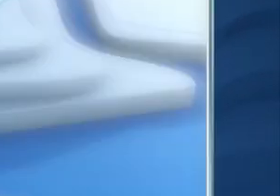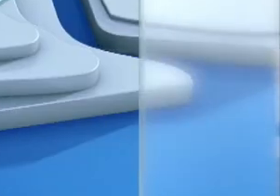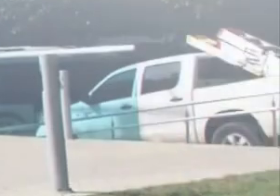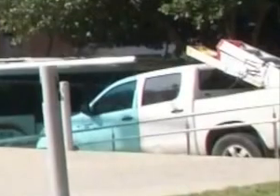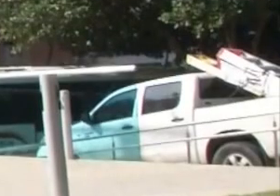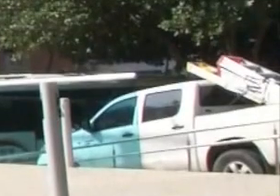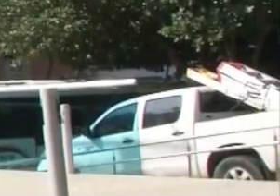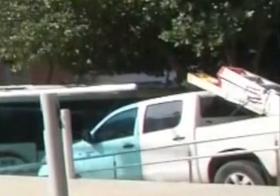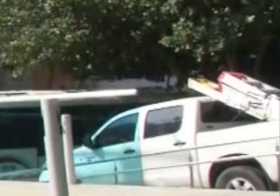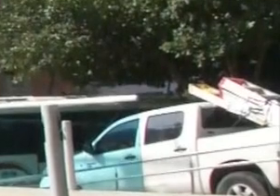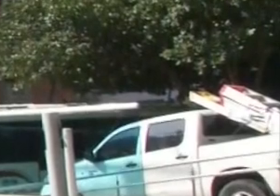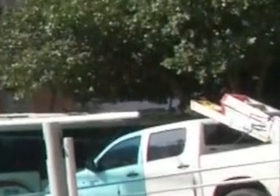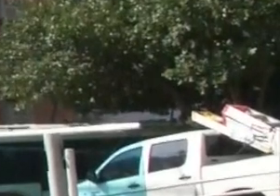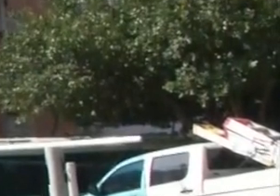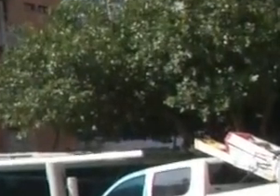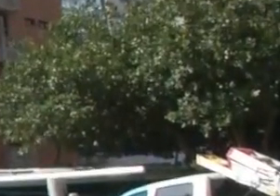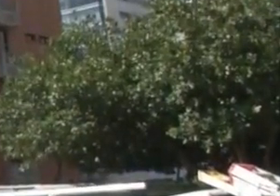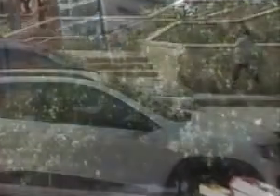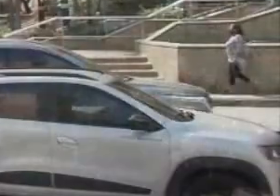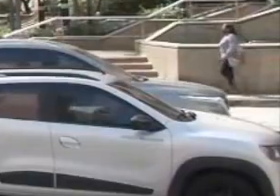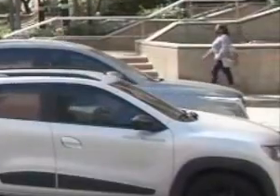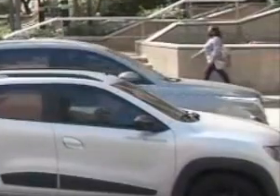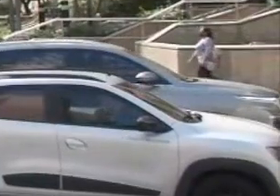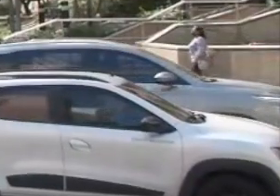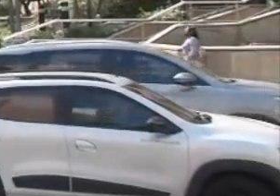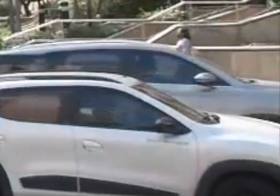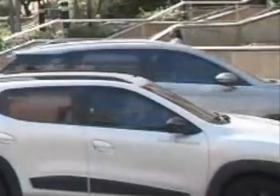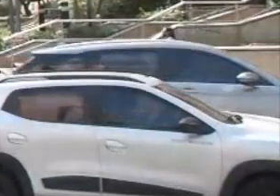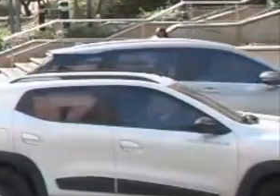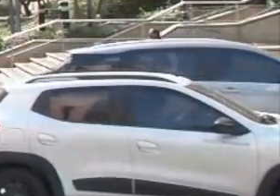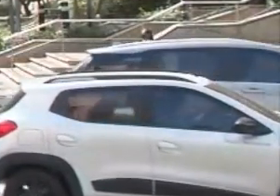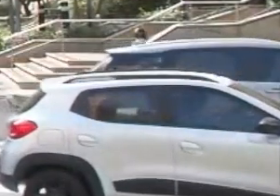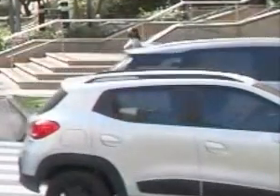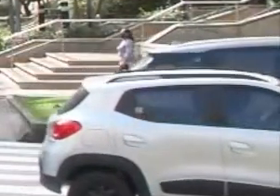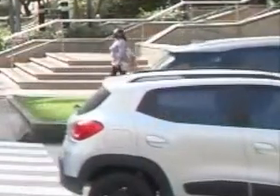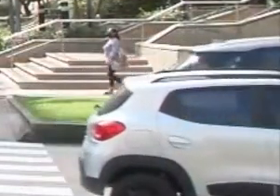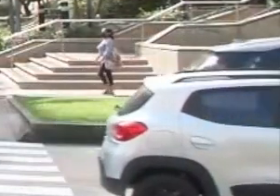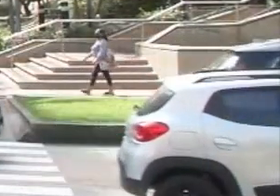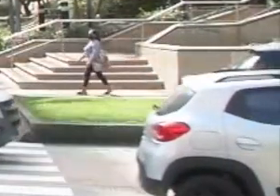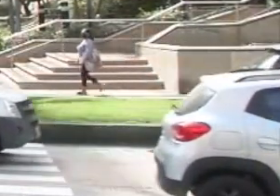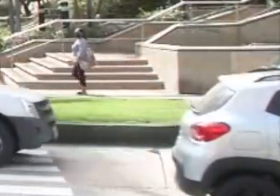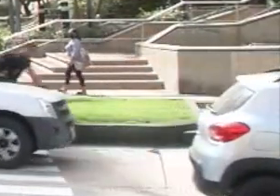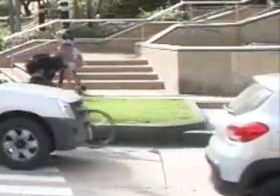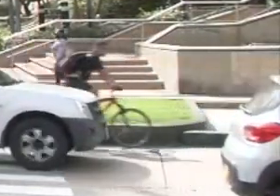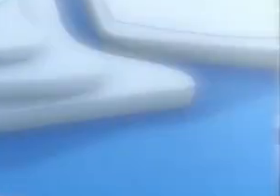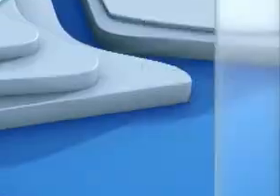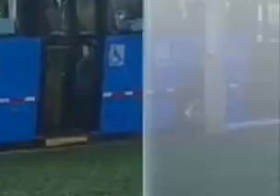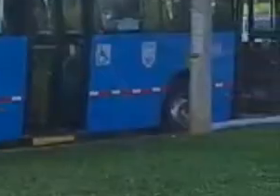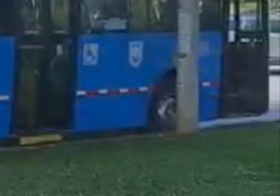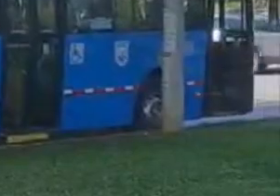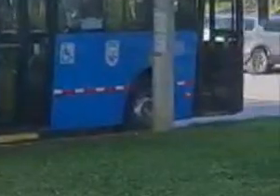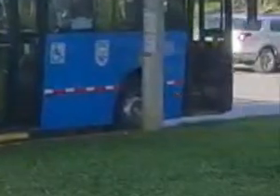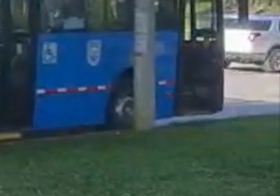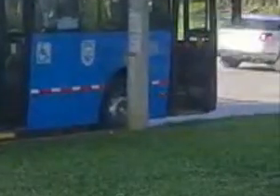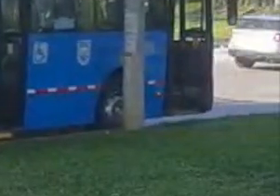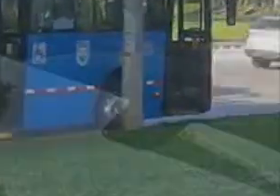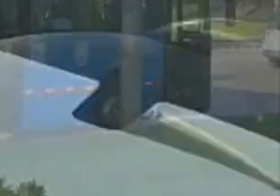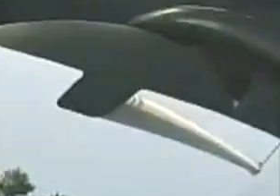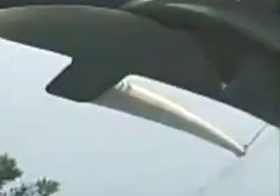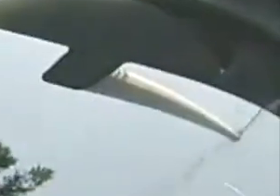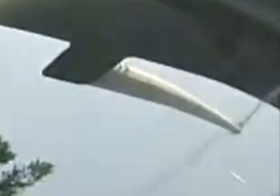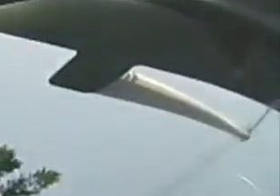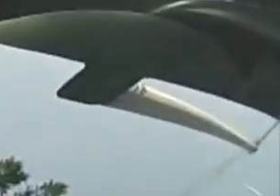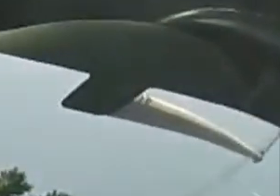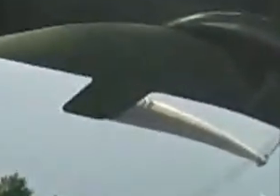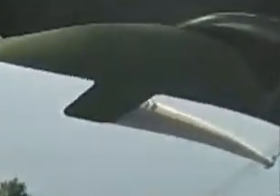personas. 30% del robo de energía en Barranquilla lo hacen los estratos altos. Ataque sicarial en el